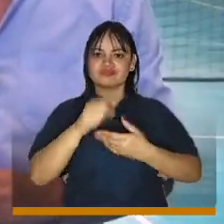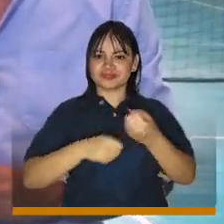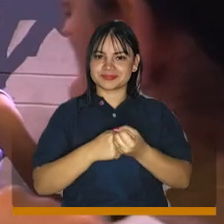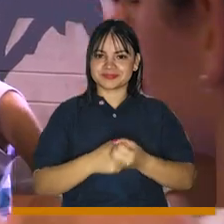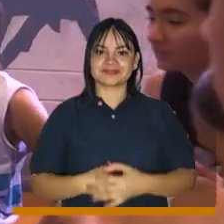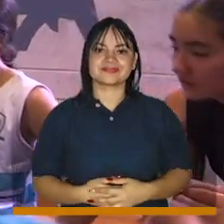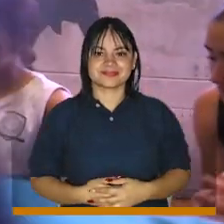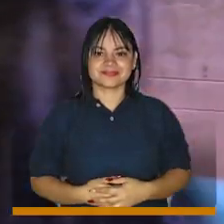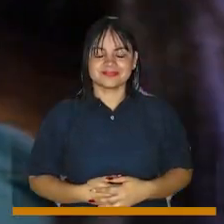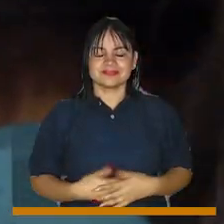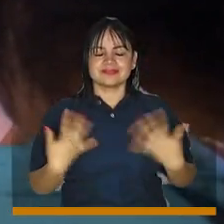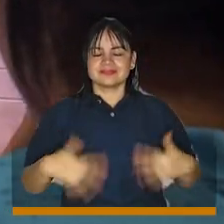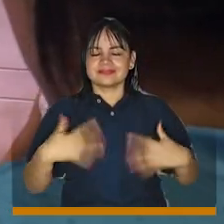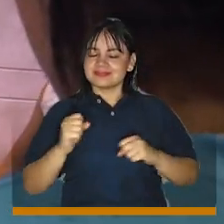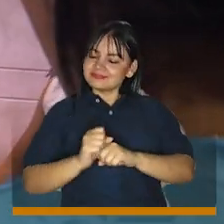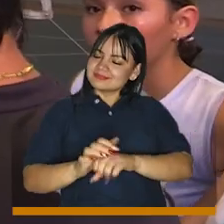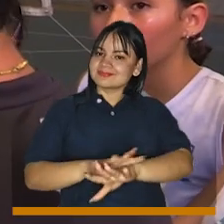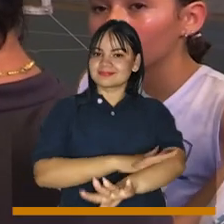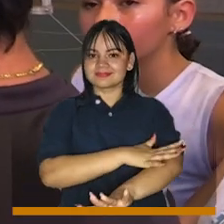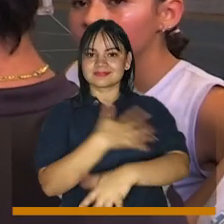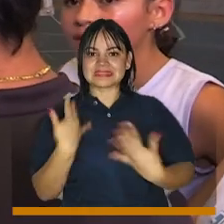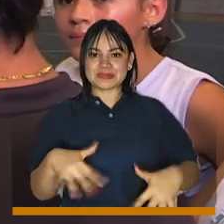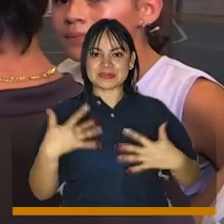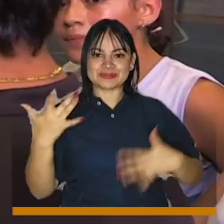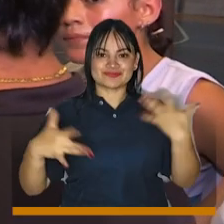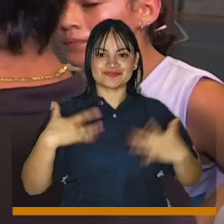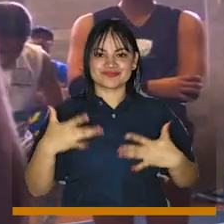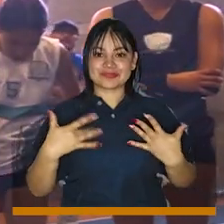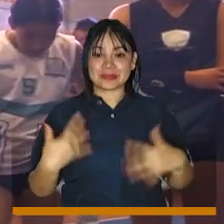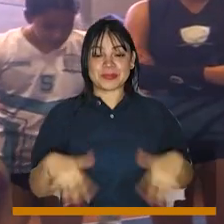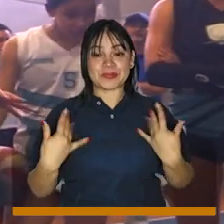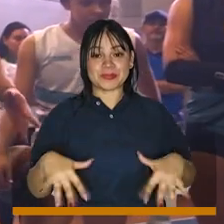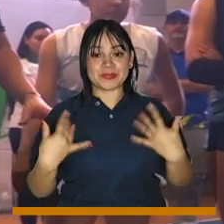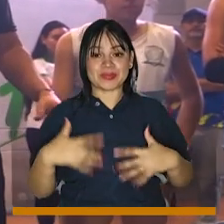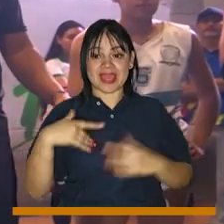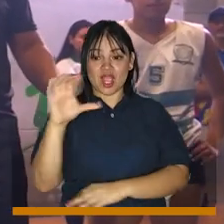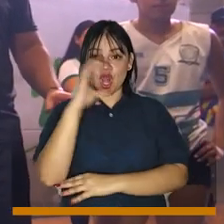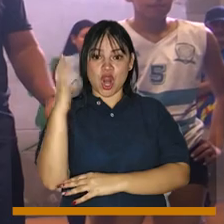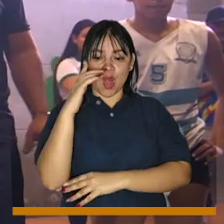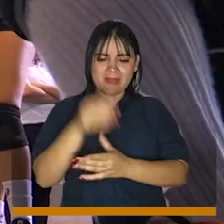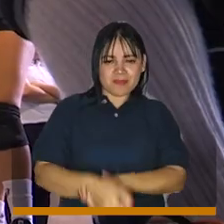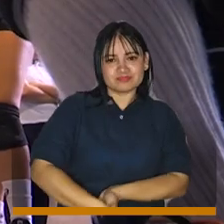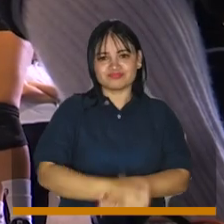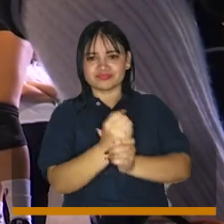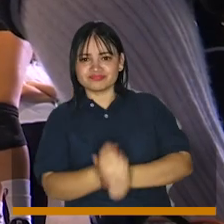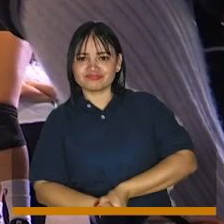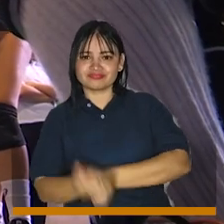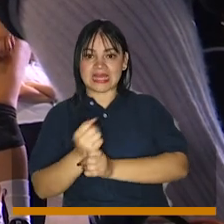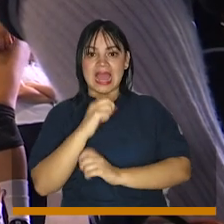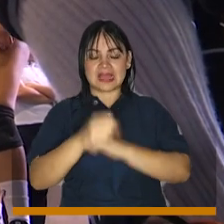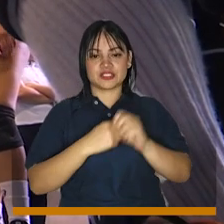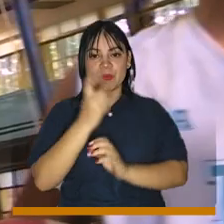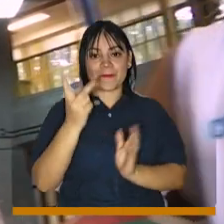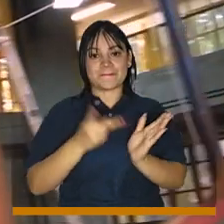sea. Estamos muy emocionados y muy agradecidos por la participación en la Colombian Volley Cup de